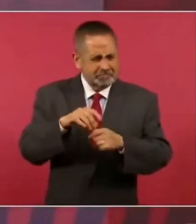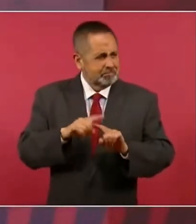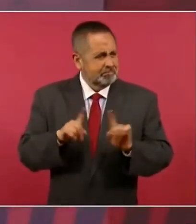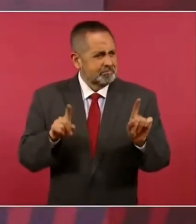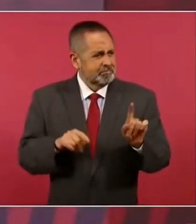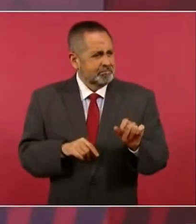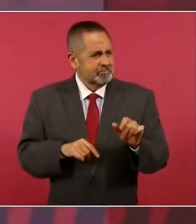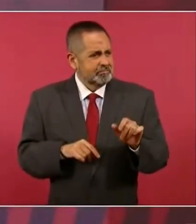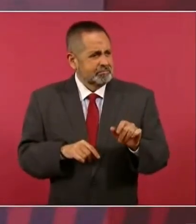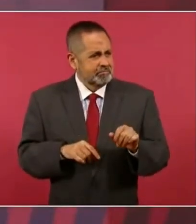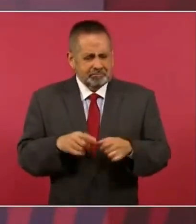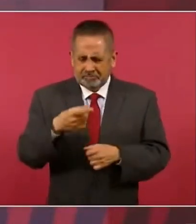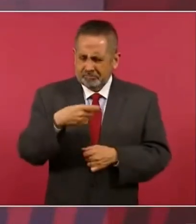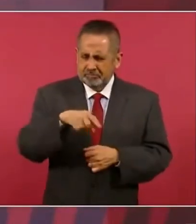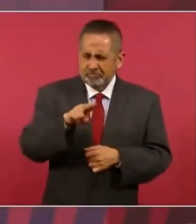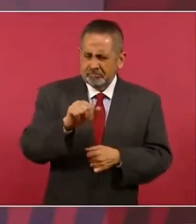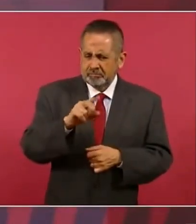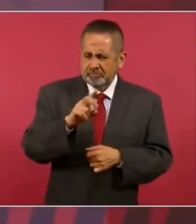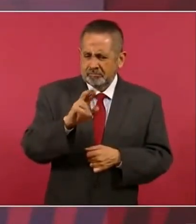por Cuadri?